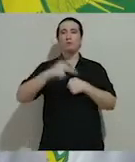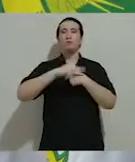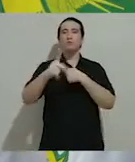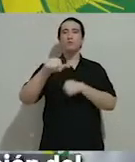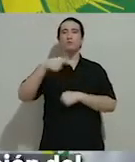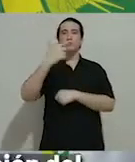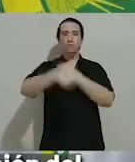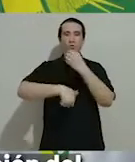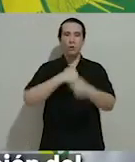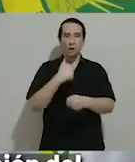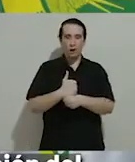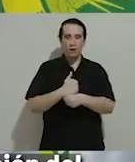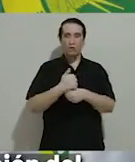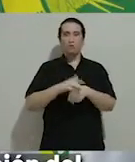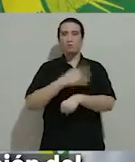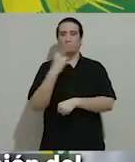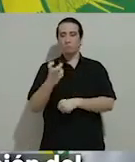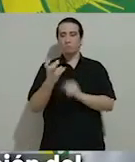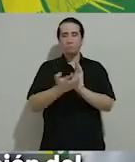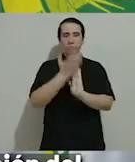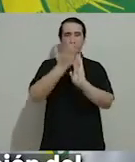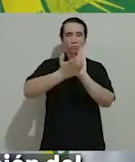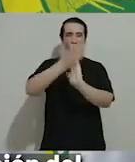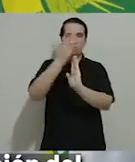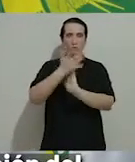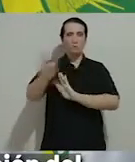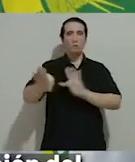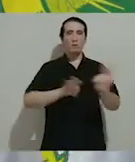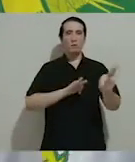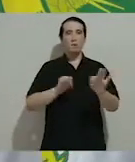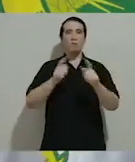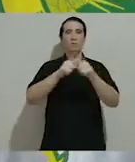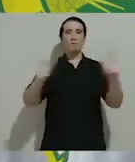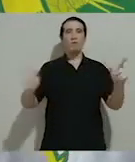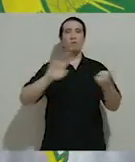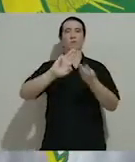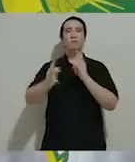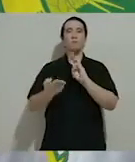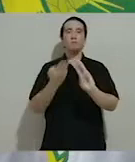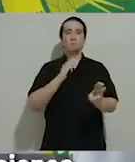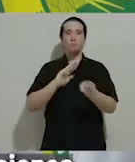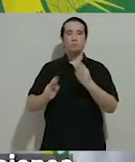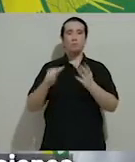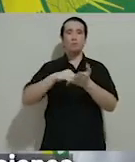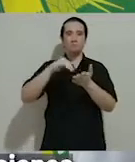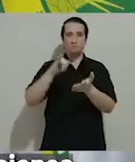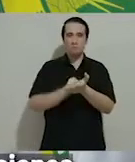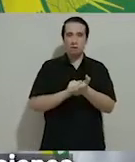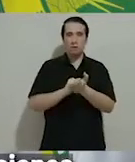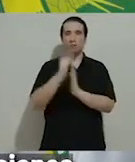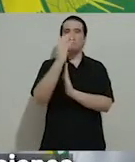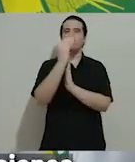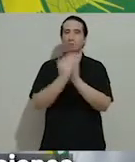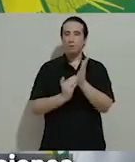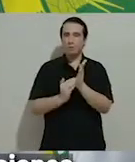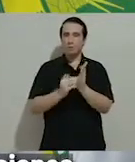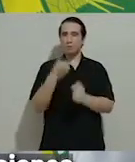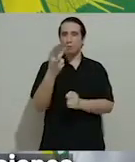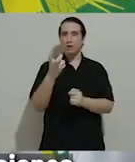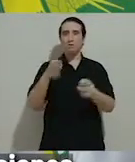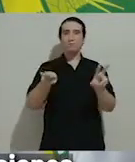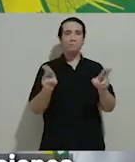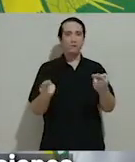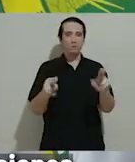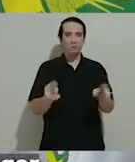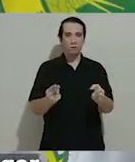próximos 12 años sobre esta deuda por la construcción y operación del Gran Museo del Mundo Maya, la cual será reducida gracias a